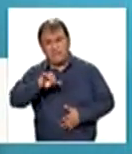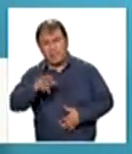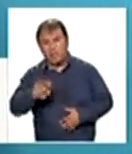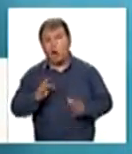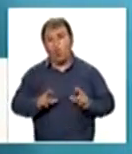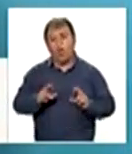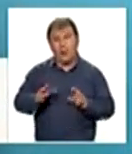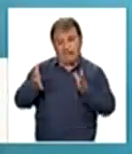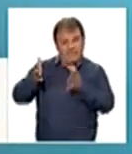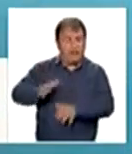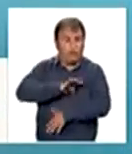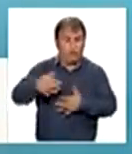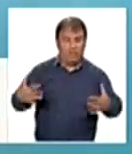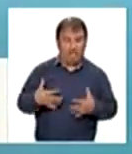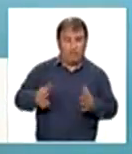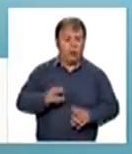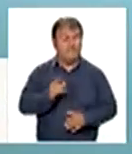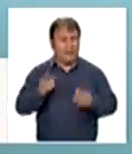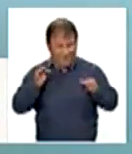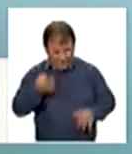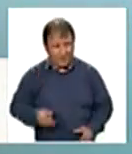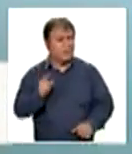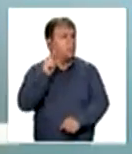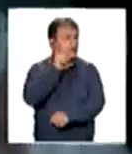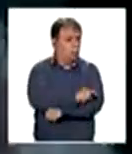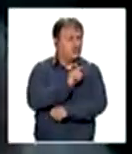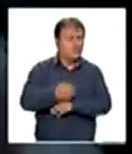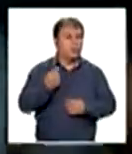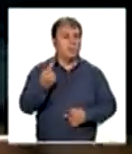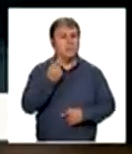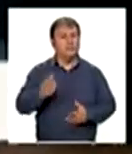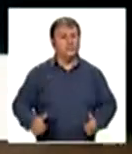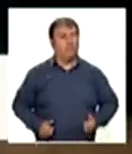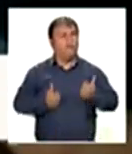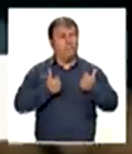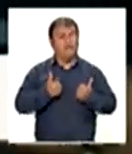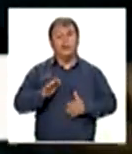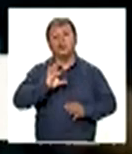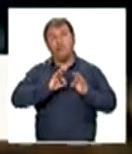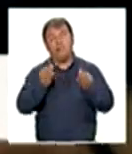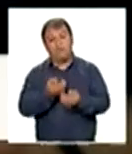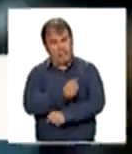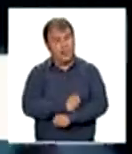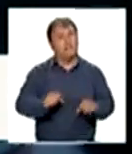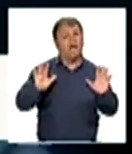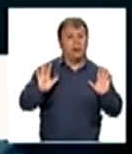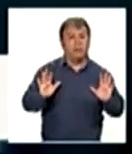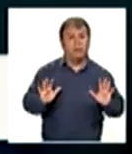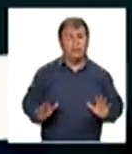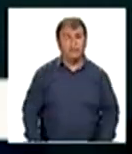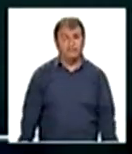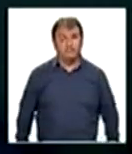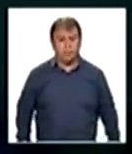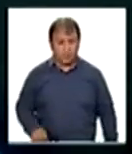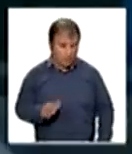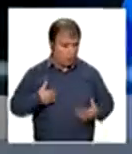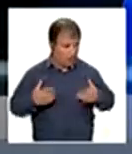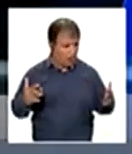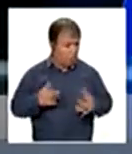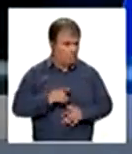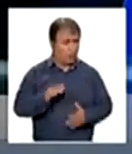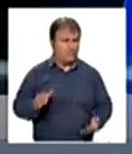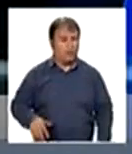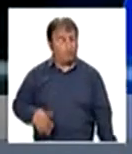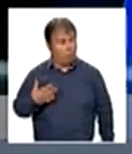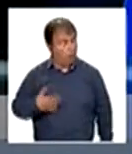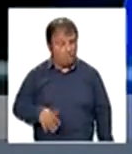que deje todo temor de lado y haga la denuncia, pues solo así podrá poner su vida y la de su familia a salvo. ¿No tienes miedo que te vuelva a hacer otra cosa?